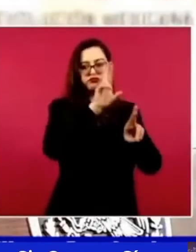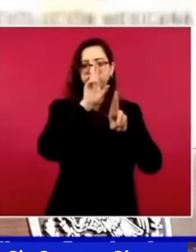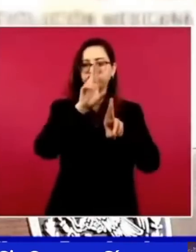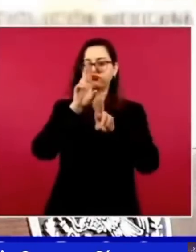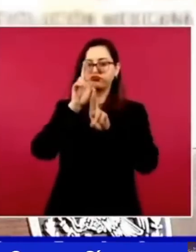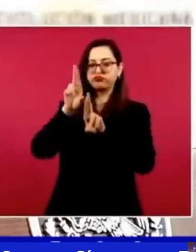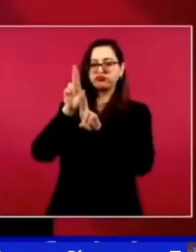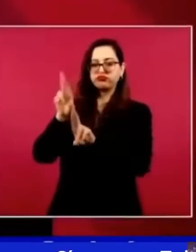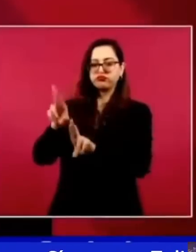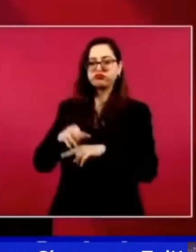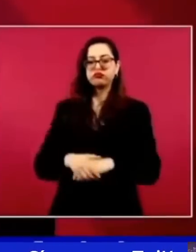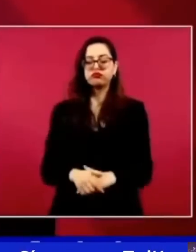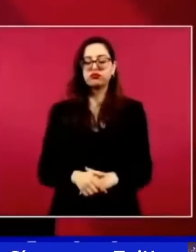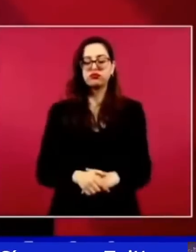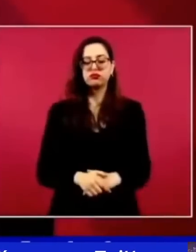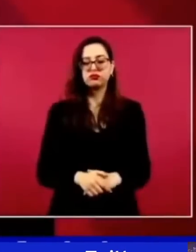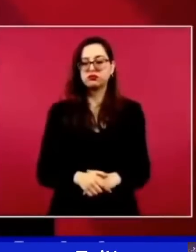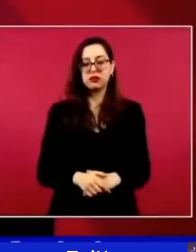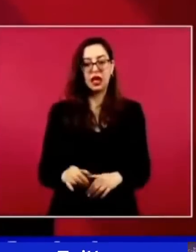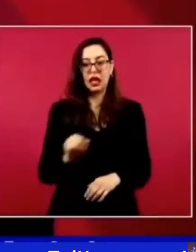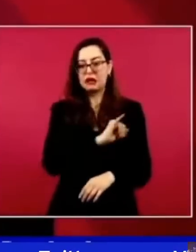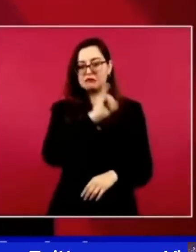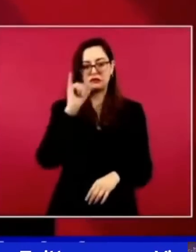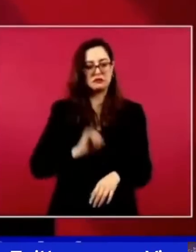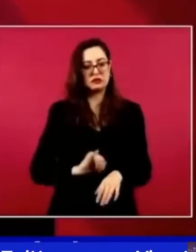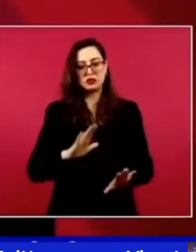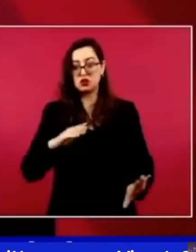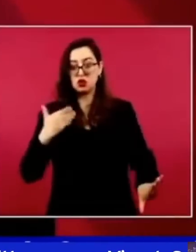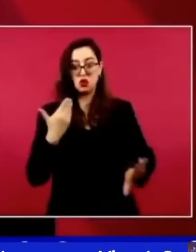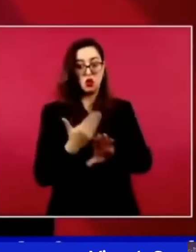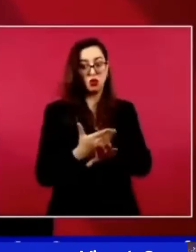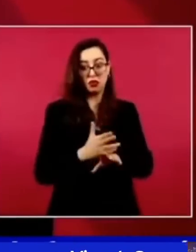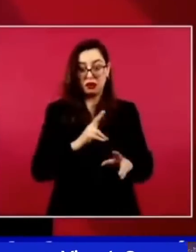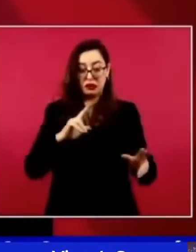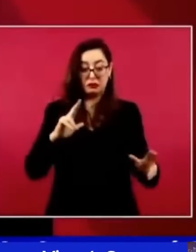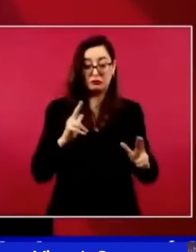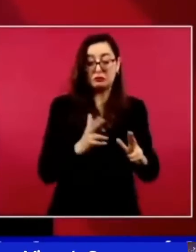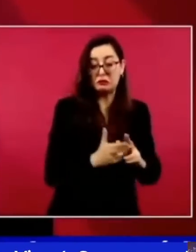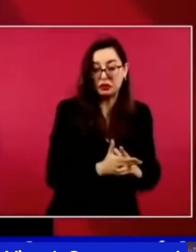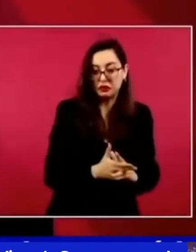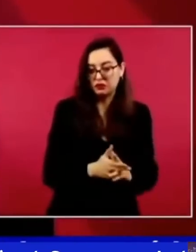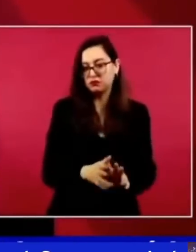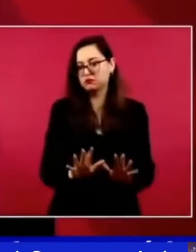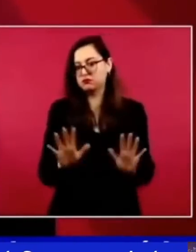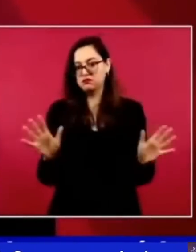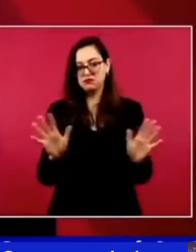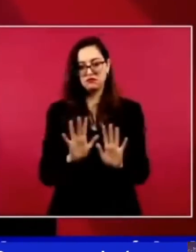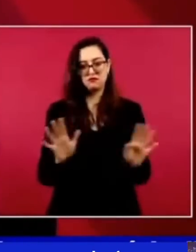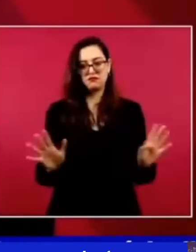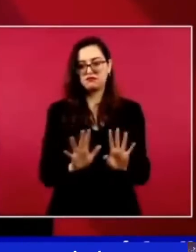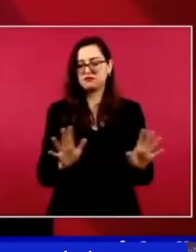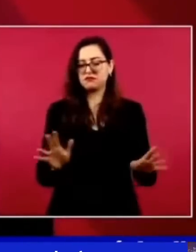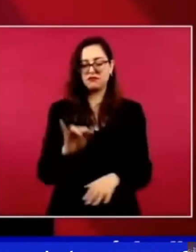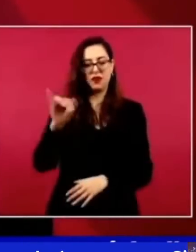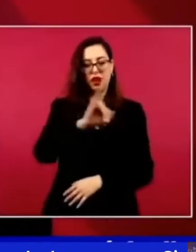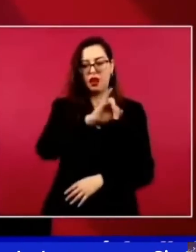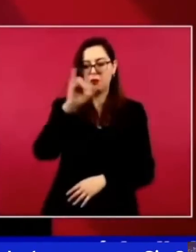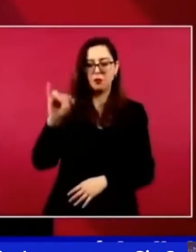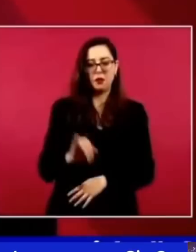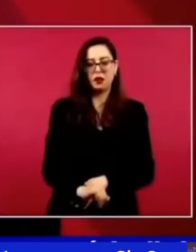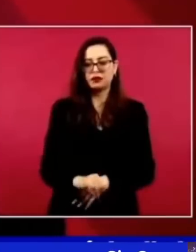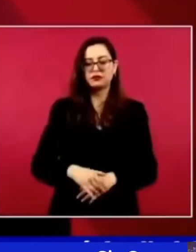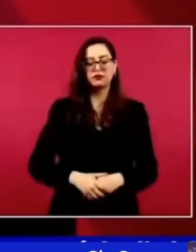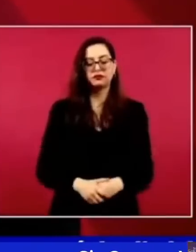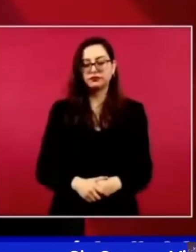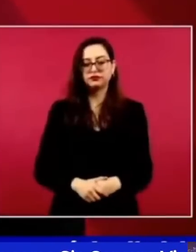y no nos atreveríamos a hacer una cosa así, ni mandar a hacer una cosa así. Es